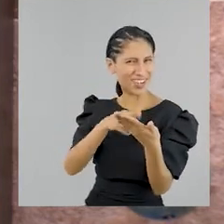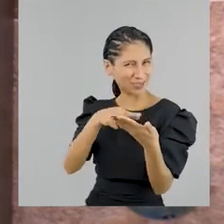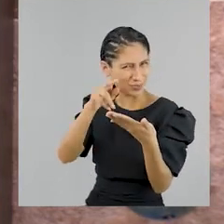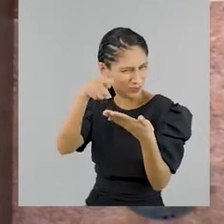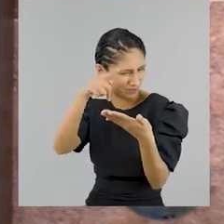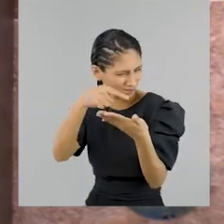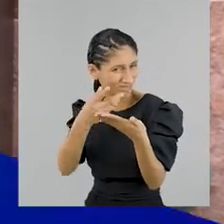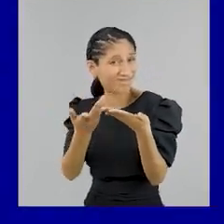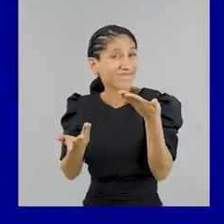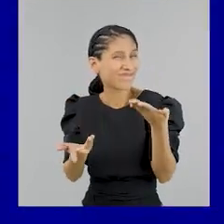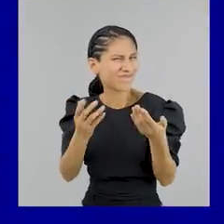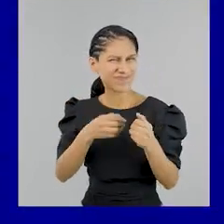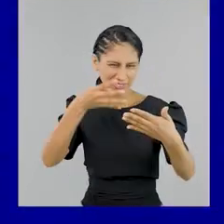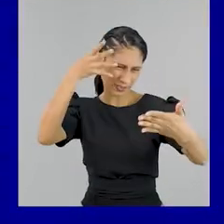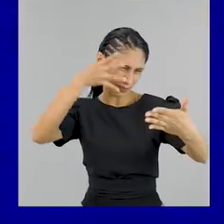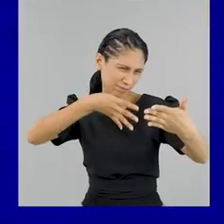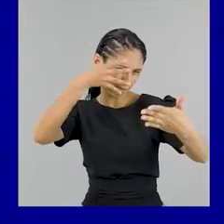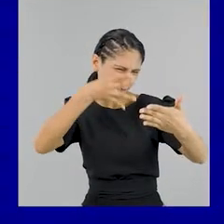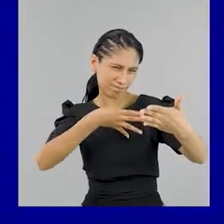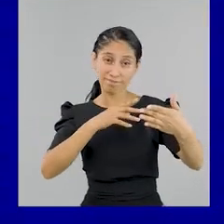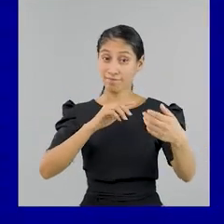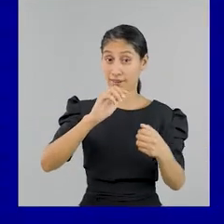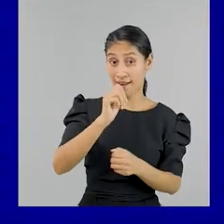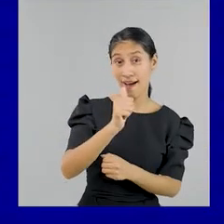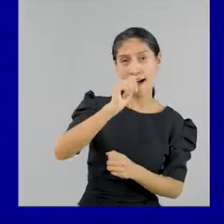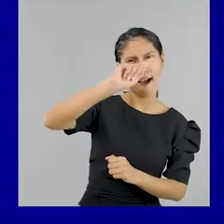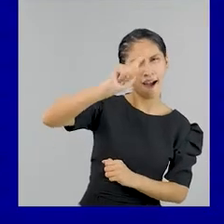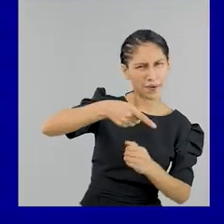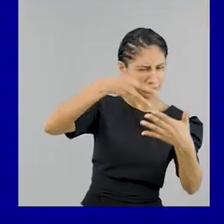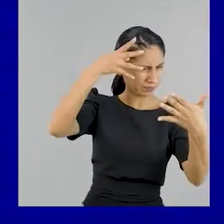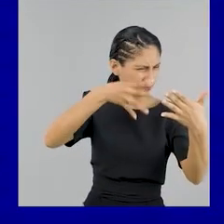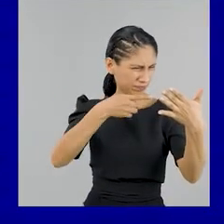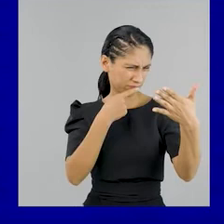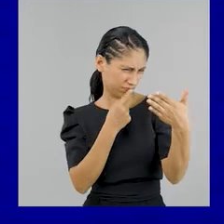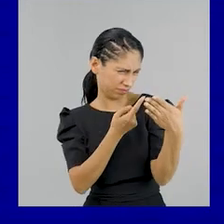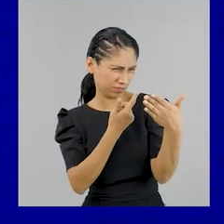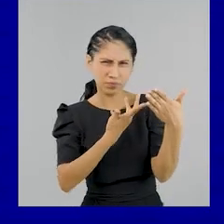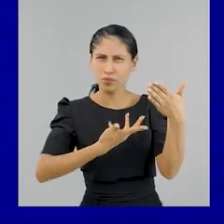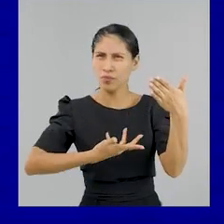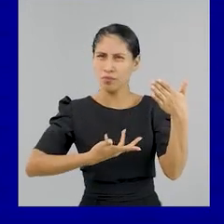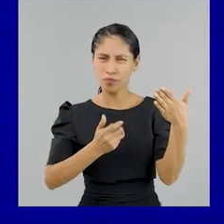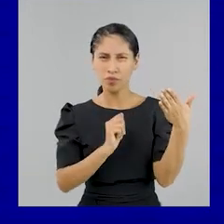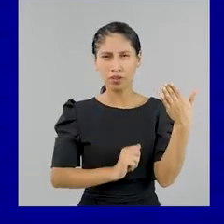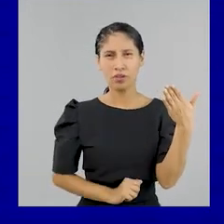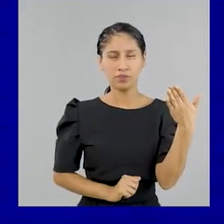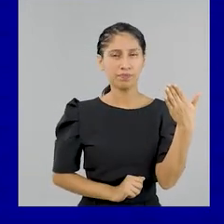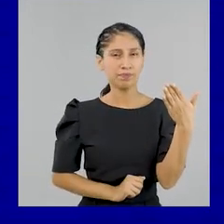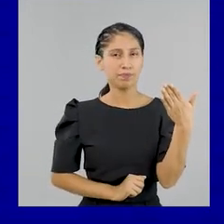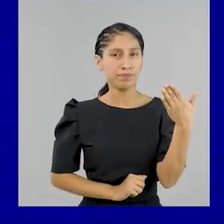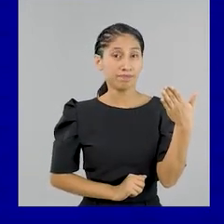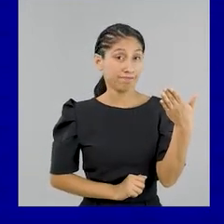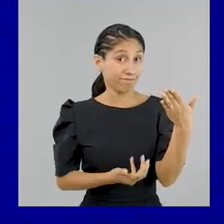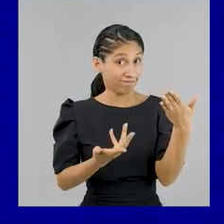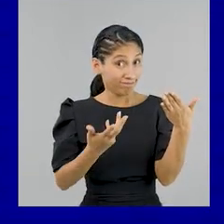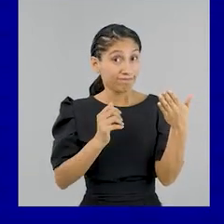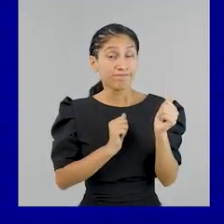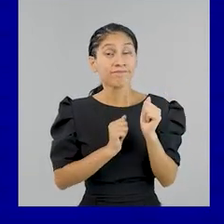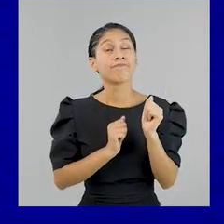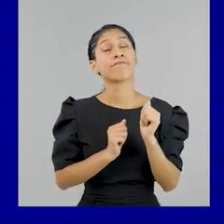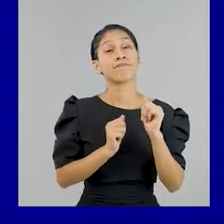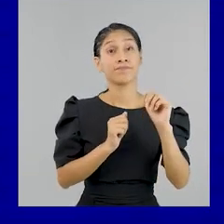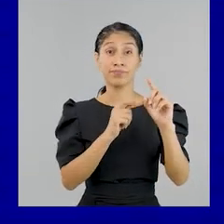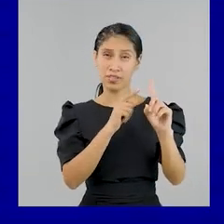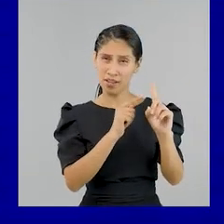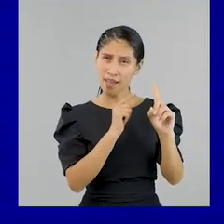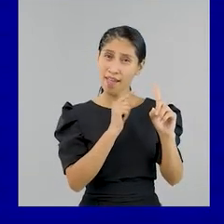la respuesta. Analicemos la alternativa A. Ni siquiera durante el siglo siguiente era posible generar